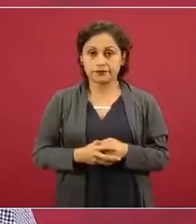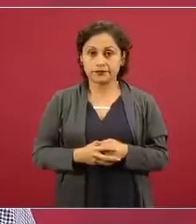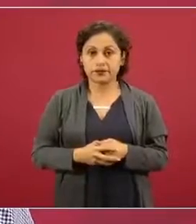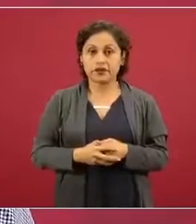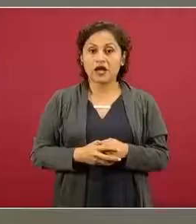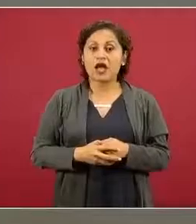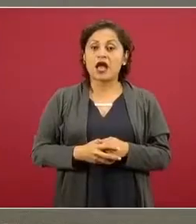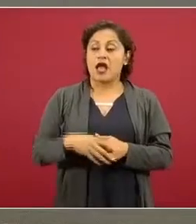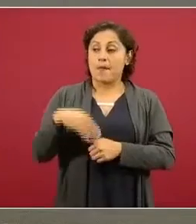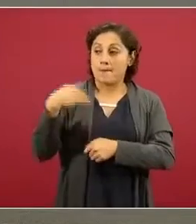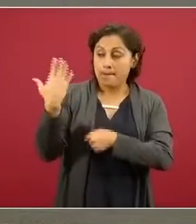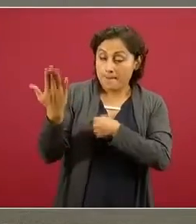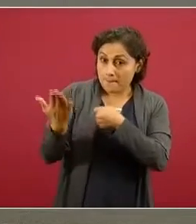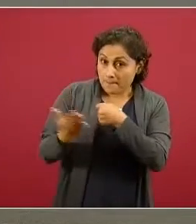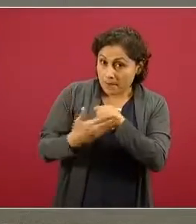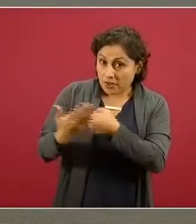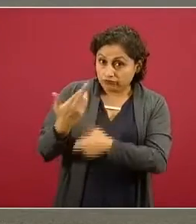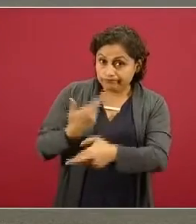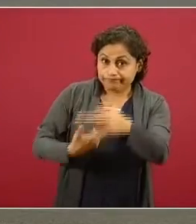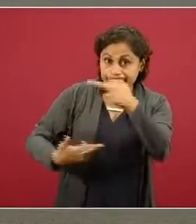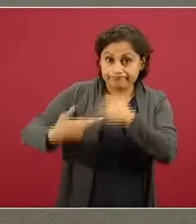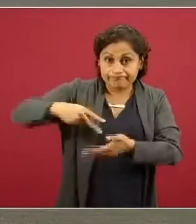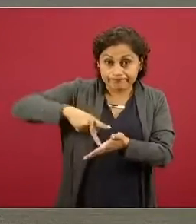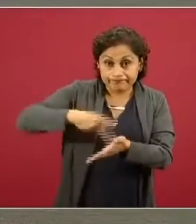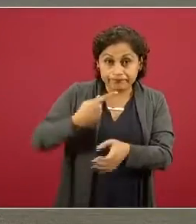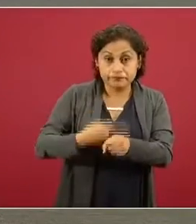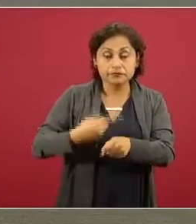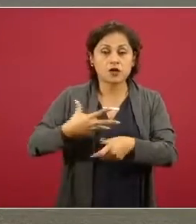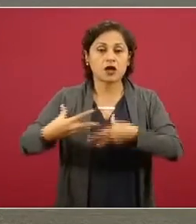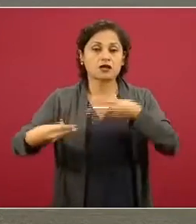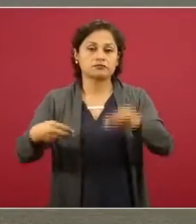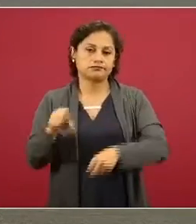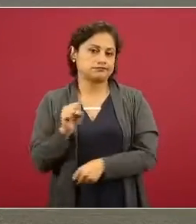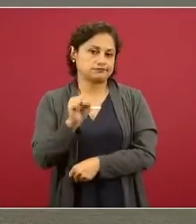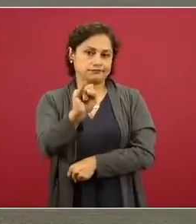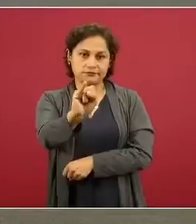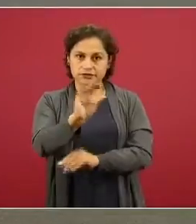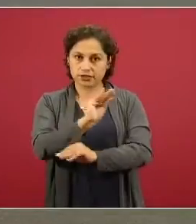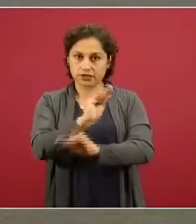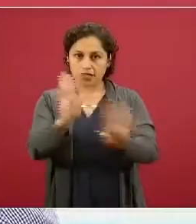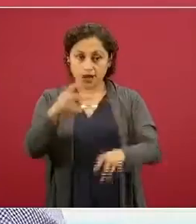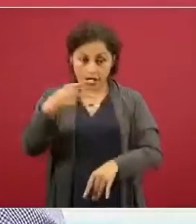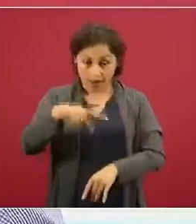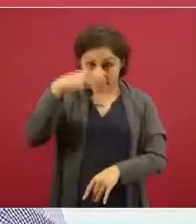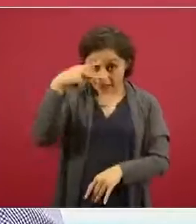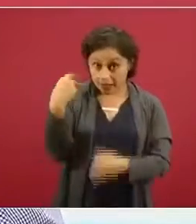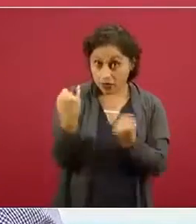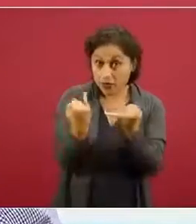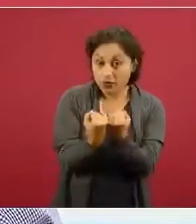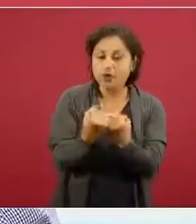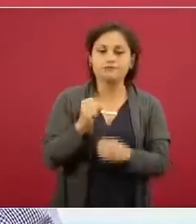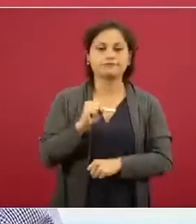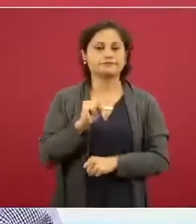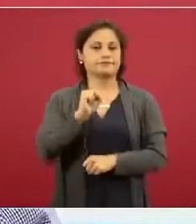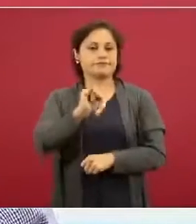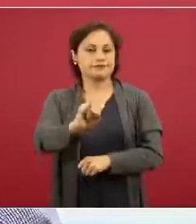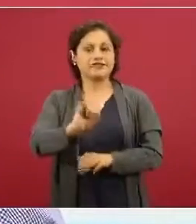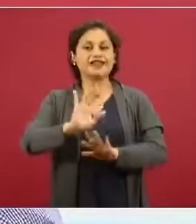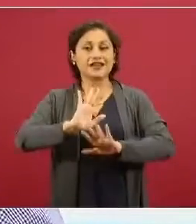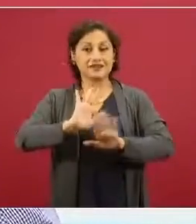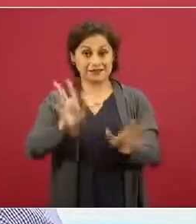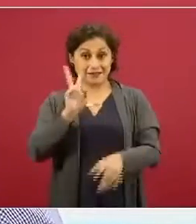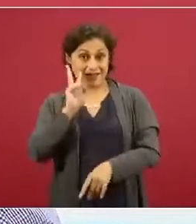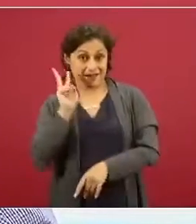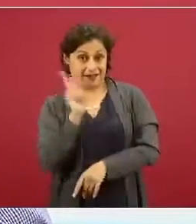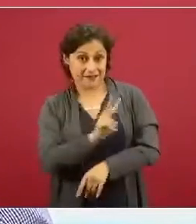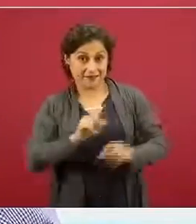rebrote, sí, ¿no? Siempre decía, bueno, ¿y hay la posibilidad de que alguna vez México tenga esto? Sí, y ya lo vemos, o sea, tenemos a la fecha